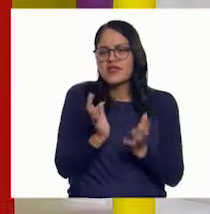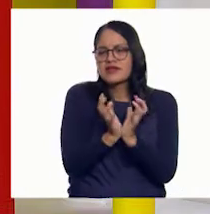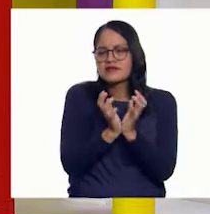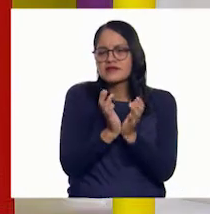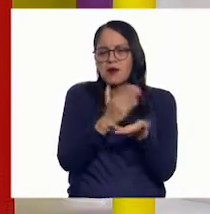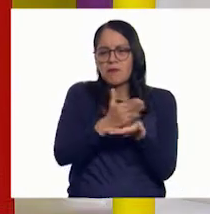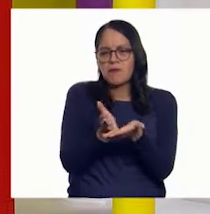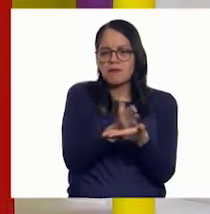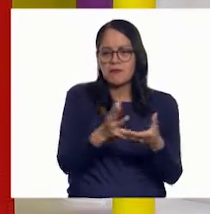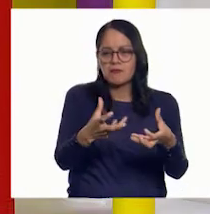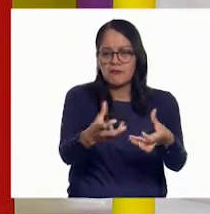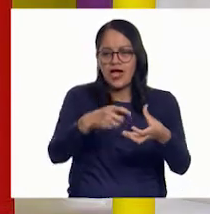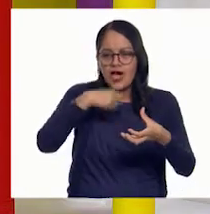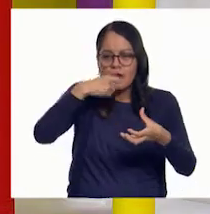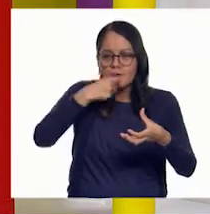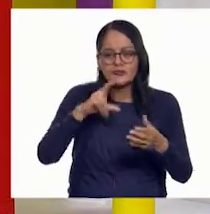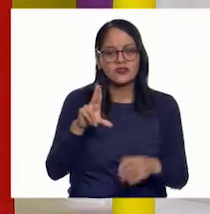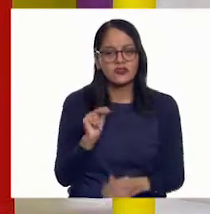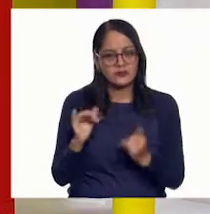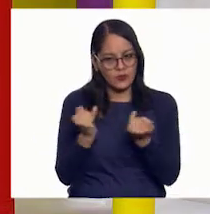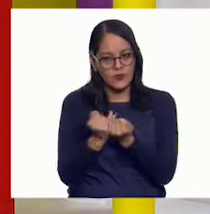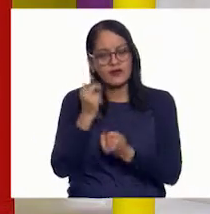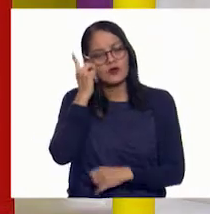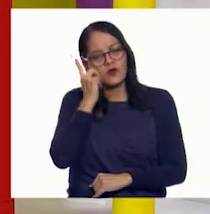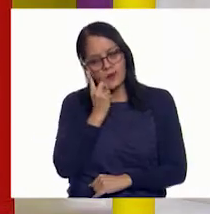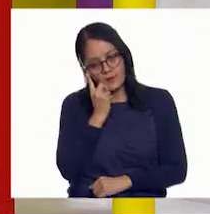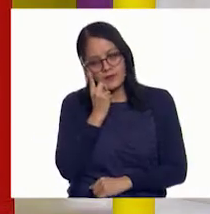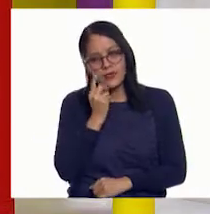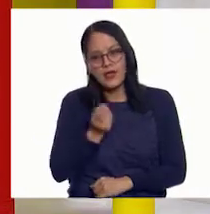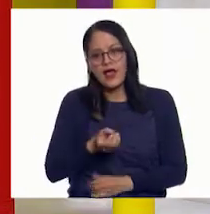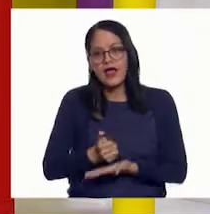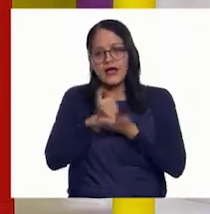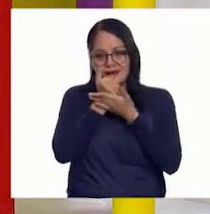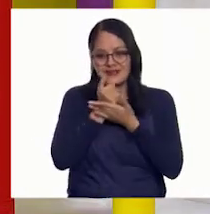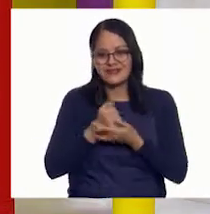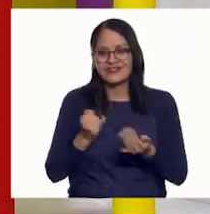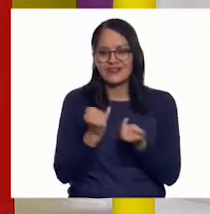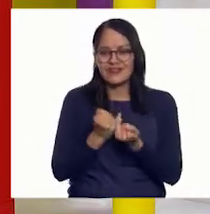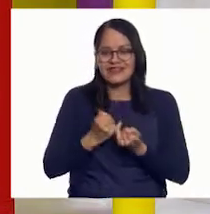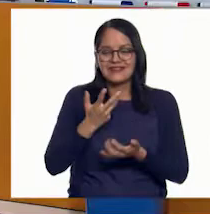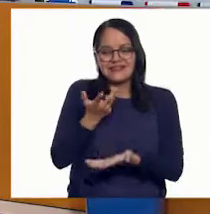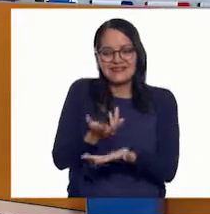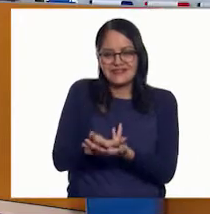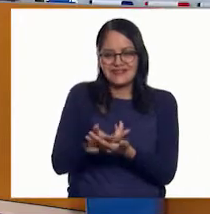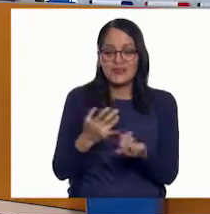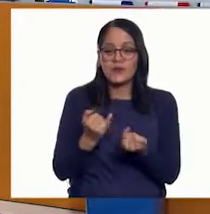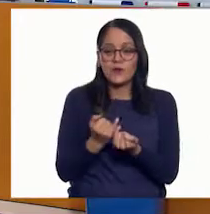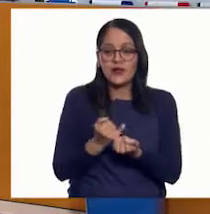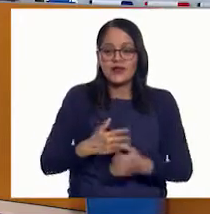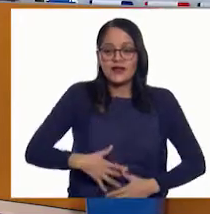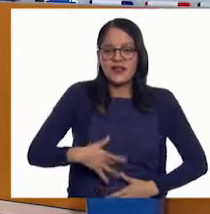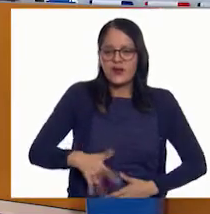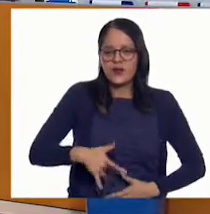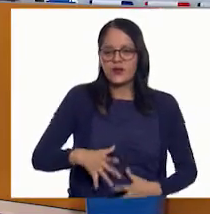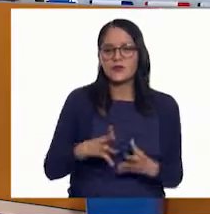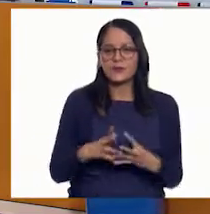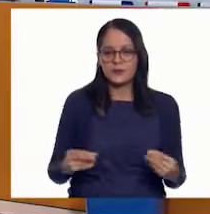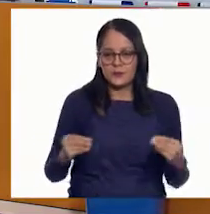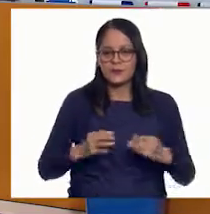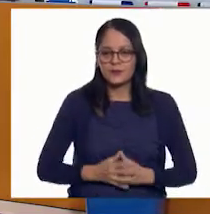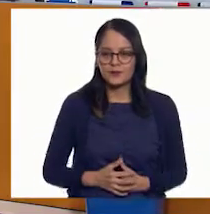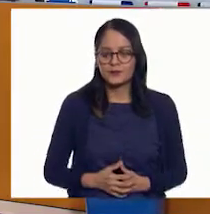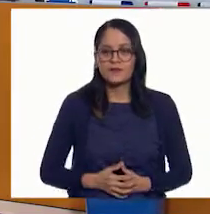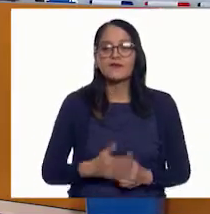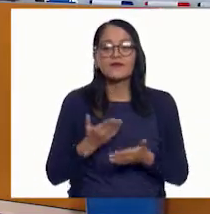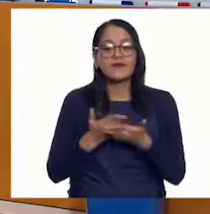ensaladas, sino que también para poder dormir, descansar o quitar el dolor de la panza. Ah, muy bien. Y entonces ha llegado el momento, Ale,